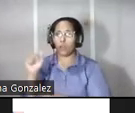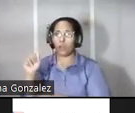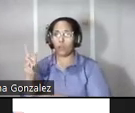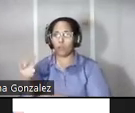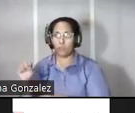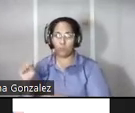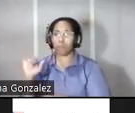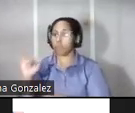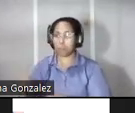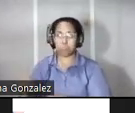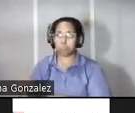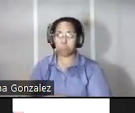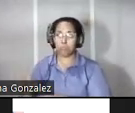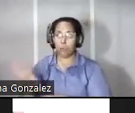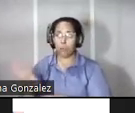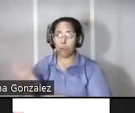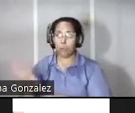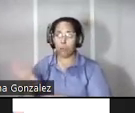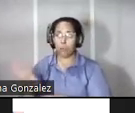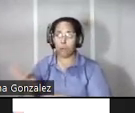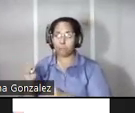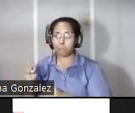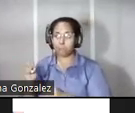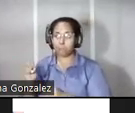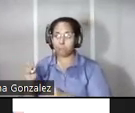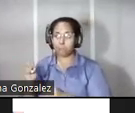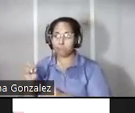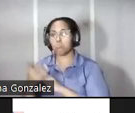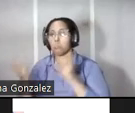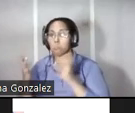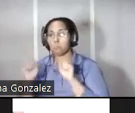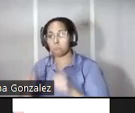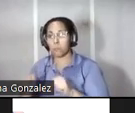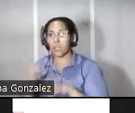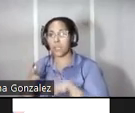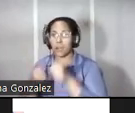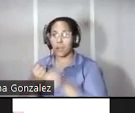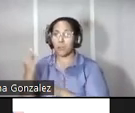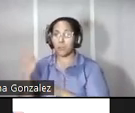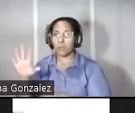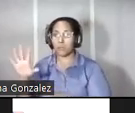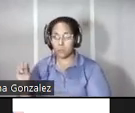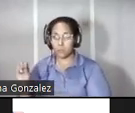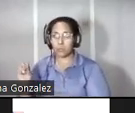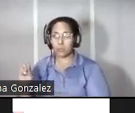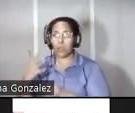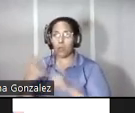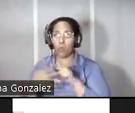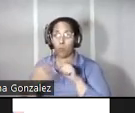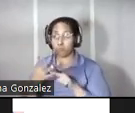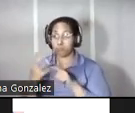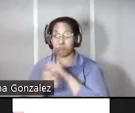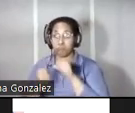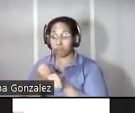no figura en el mismo. Tal vez en el censo del 50 se ofrezca una idea sobre su paradero 4